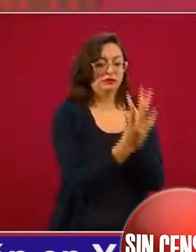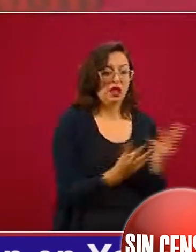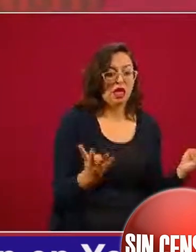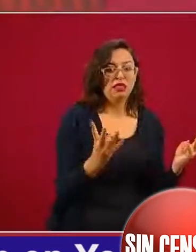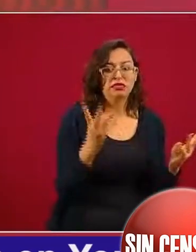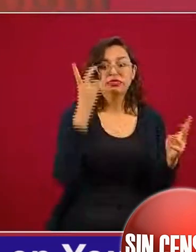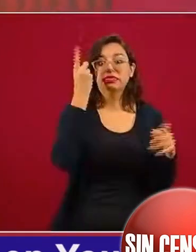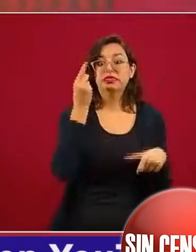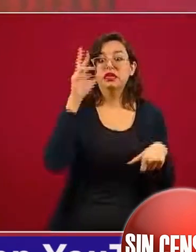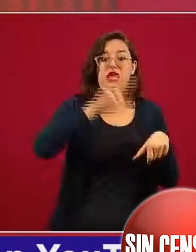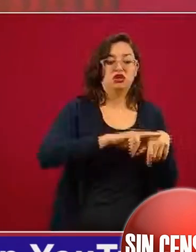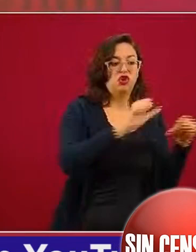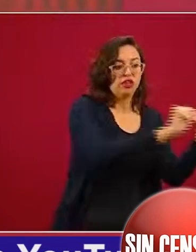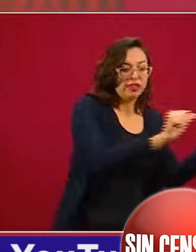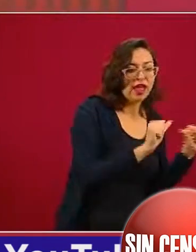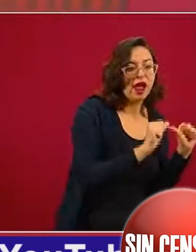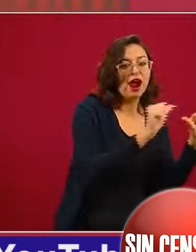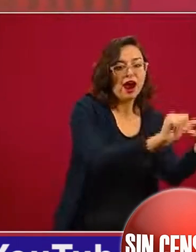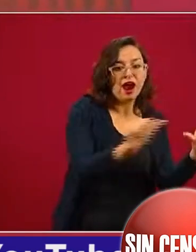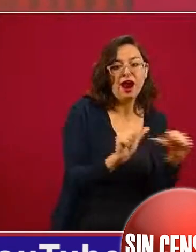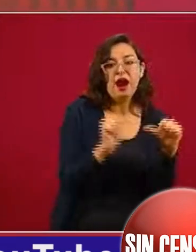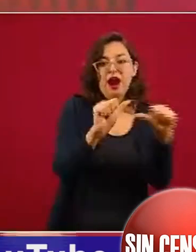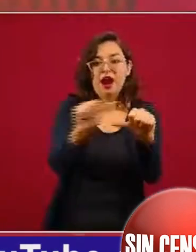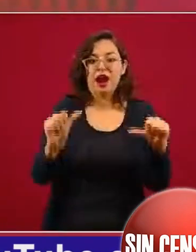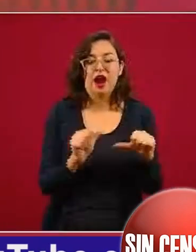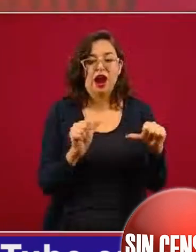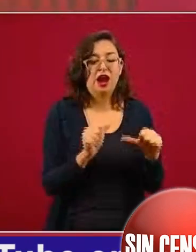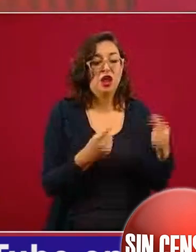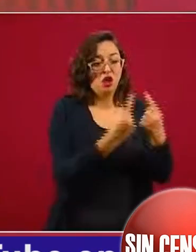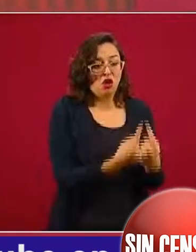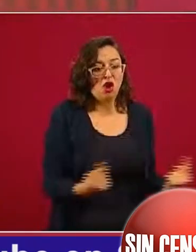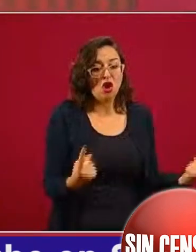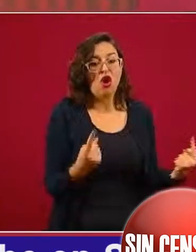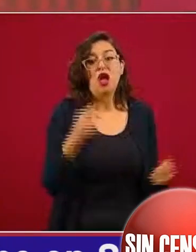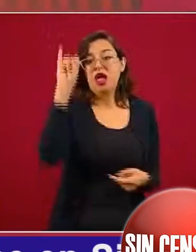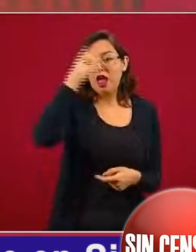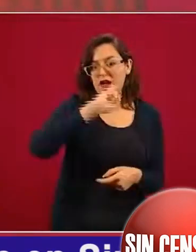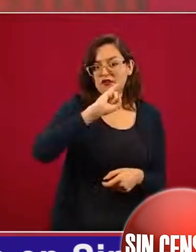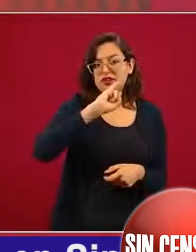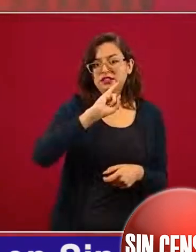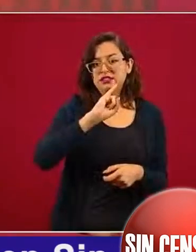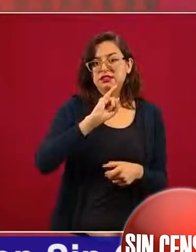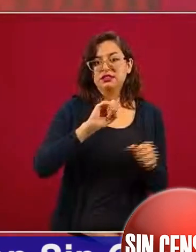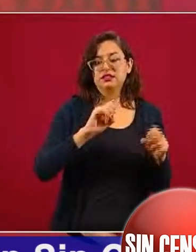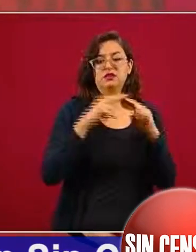direcciones de áreas, jefes de departamento,